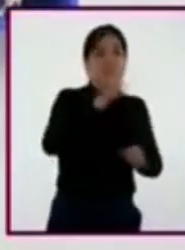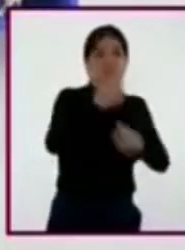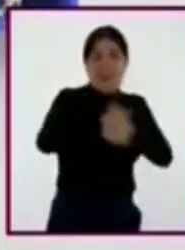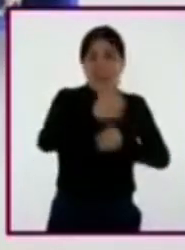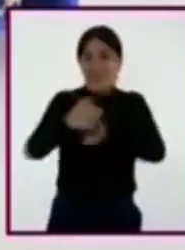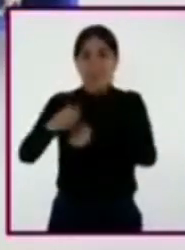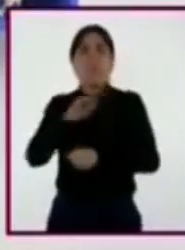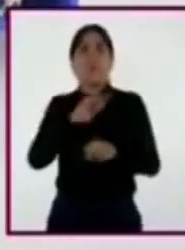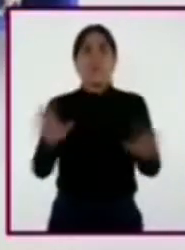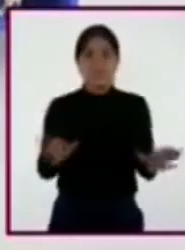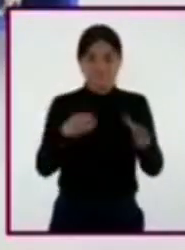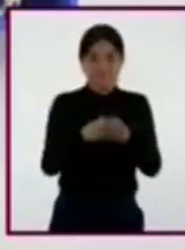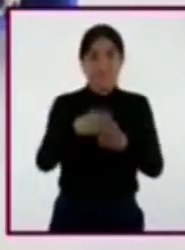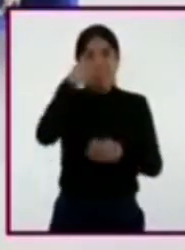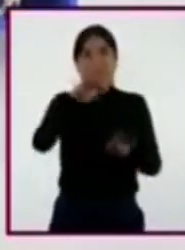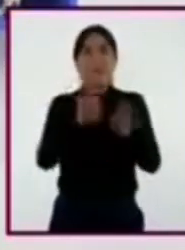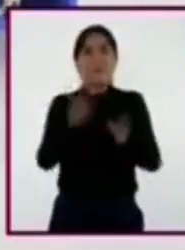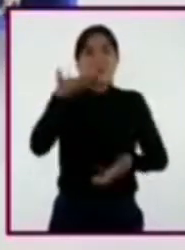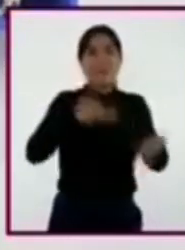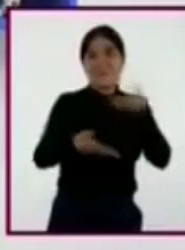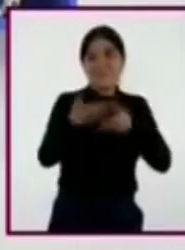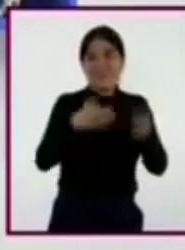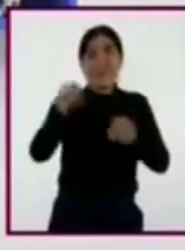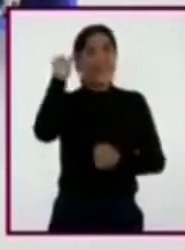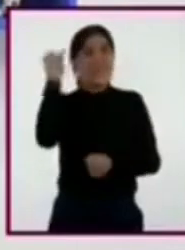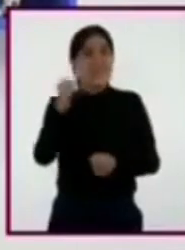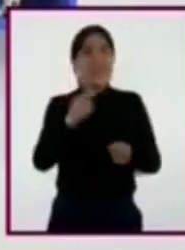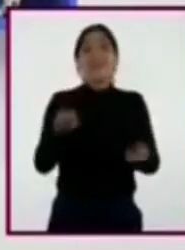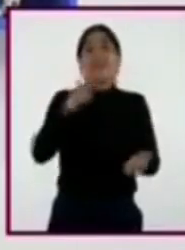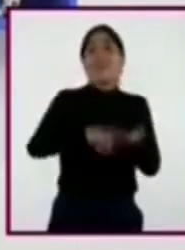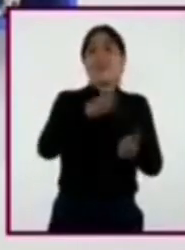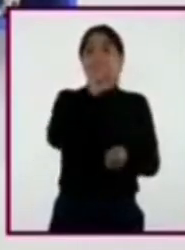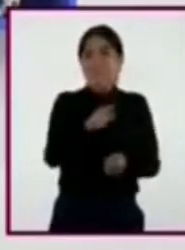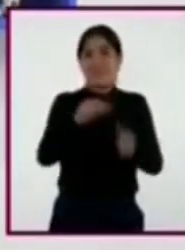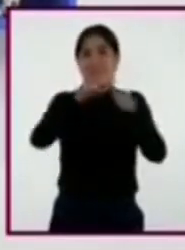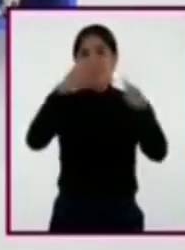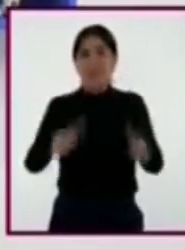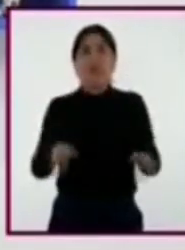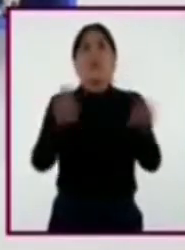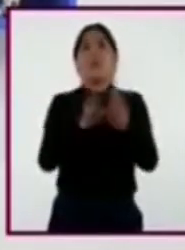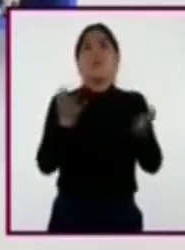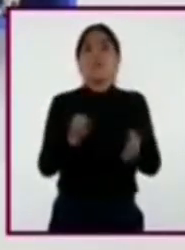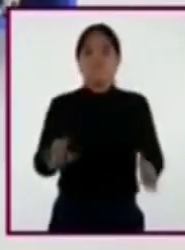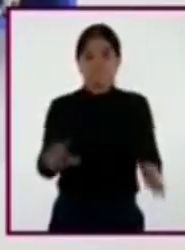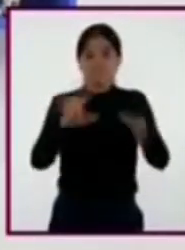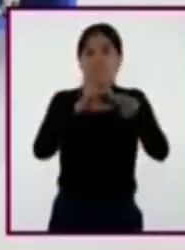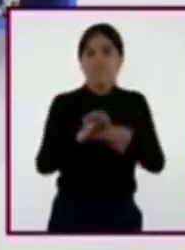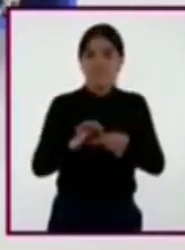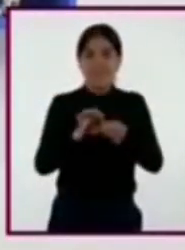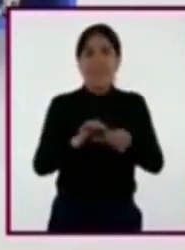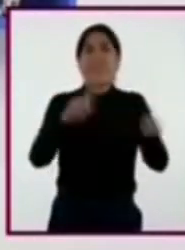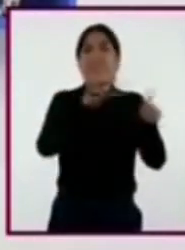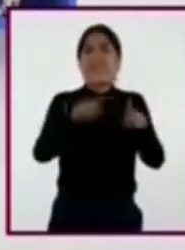para transmitir una o varias ideas a través del arte? Y de igual manera, cómo se unificaron